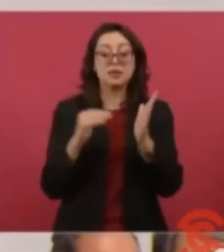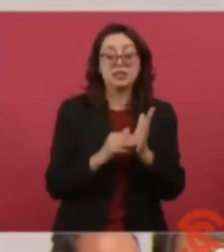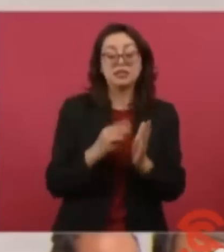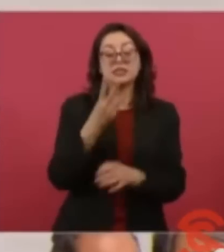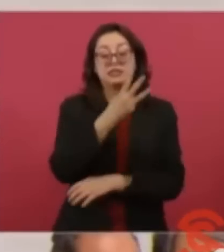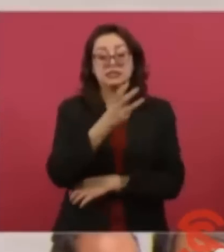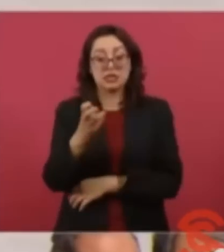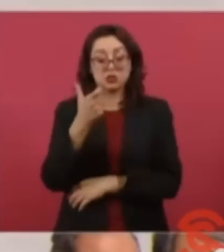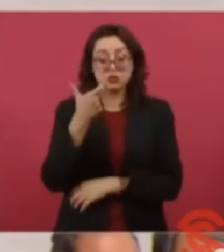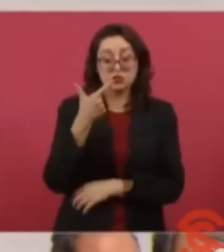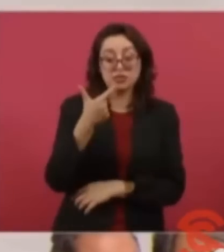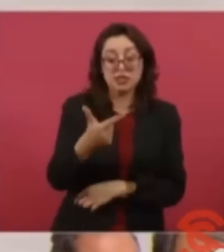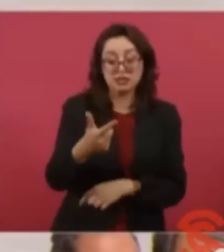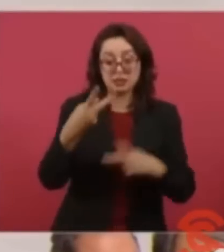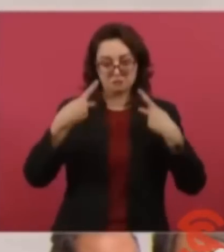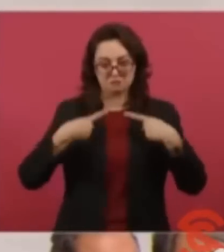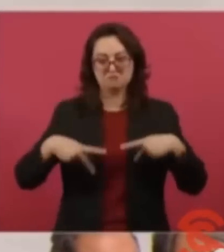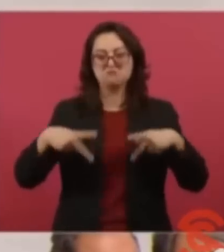21.887.307 trabajadores,